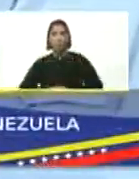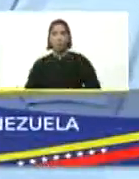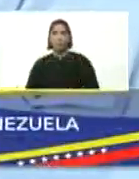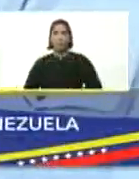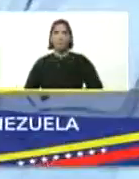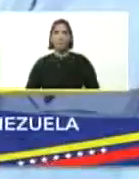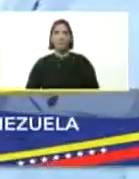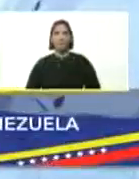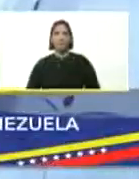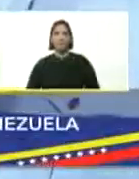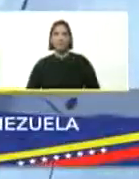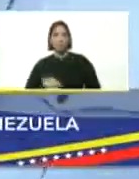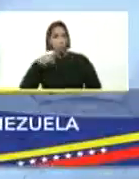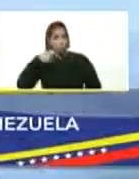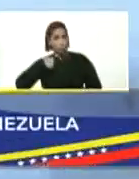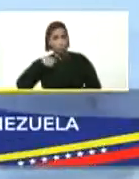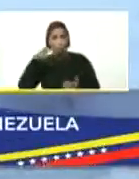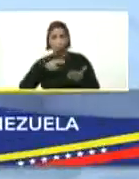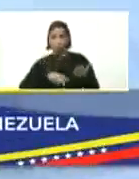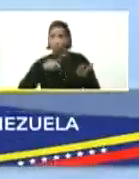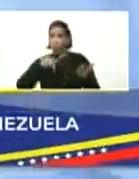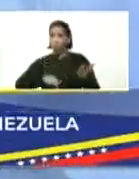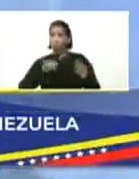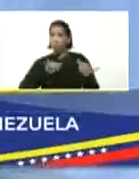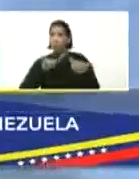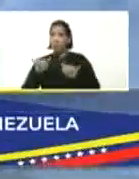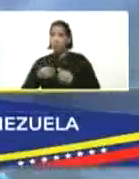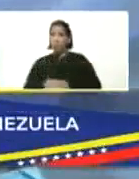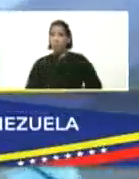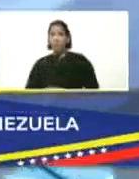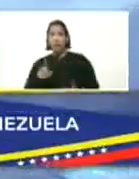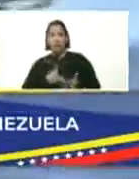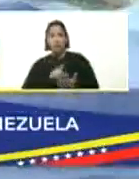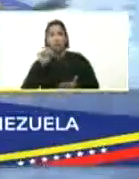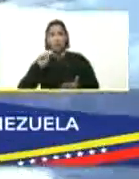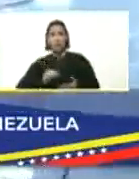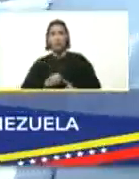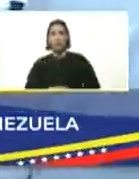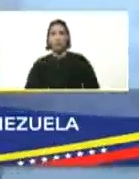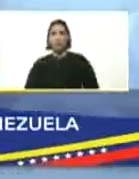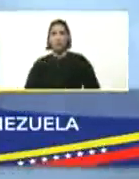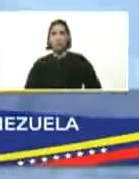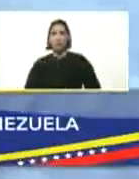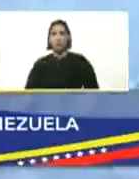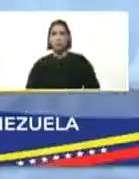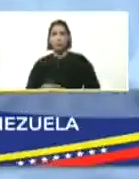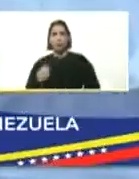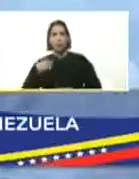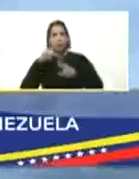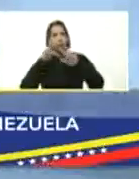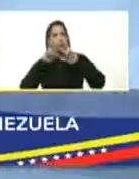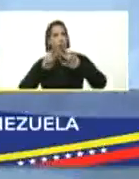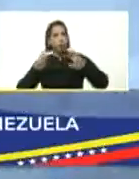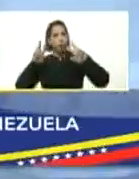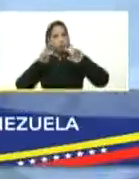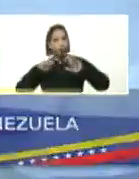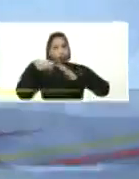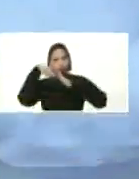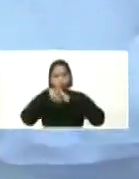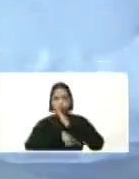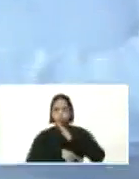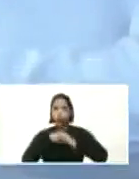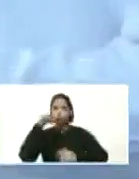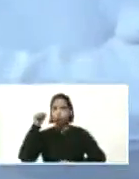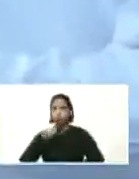Bueno, Vladimir, lo leo hoy mismo. Y este libro sí. Eso sí. Lo he estudiado a fondo, Vladimir